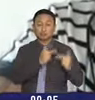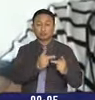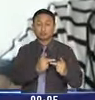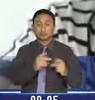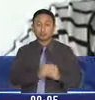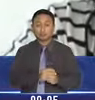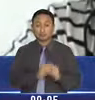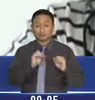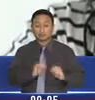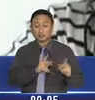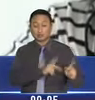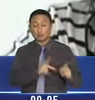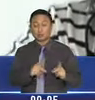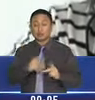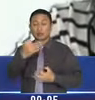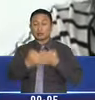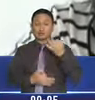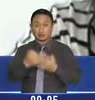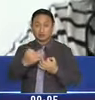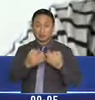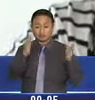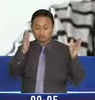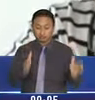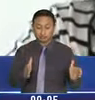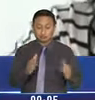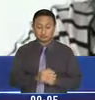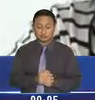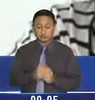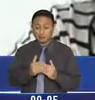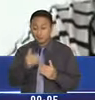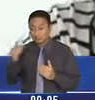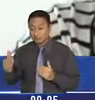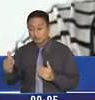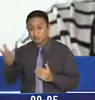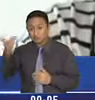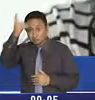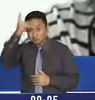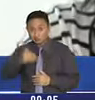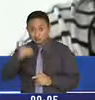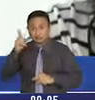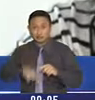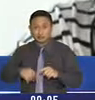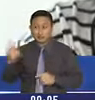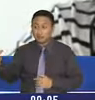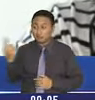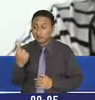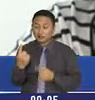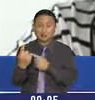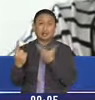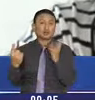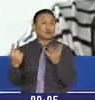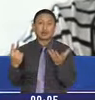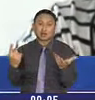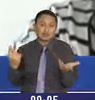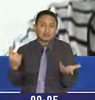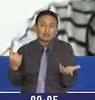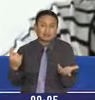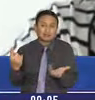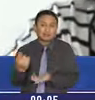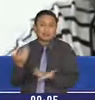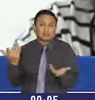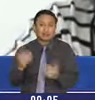la audiencia preparatoria y evaluatoria de juicio, pero no va a llegar más allá porque ya no hay el procesado, no hay el femicida,